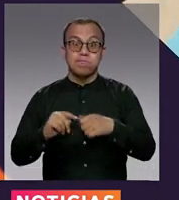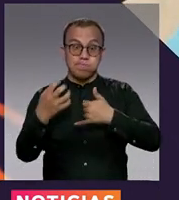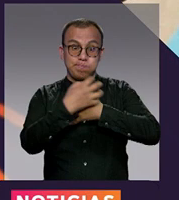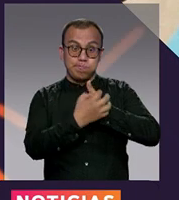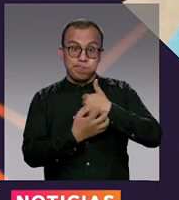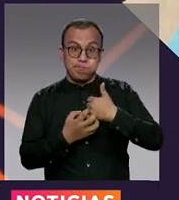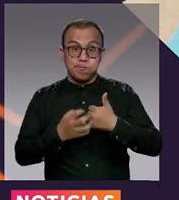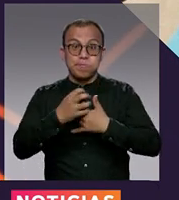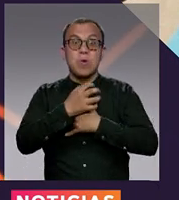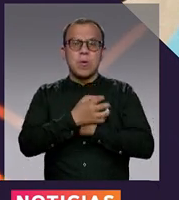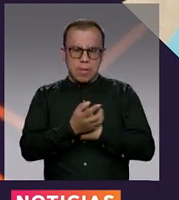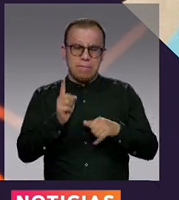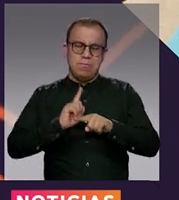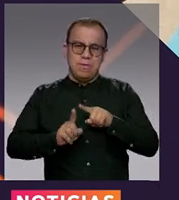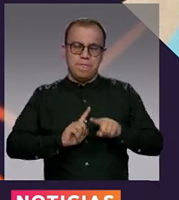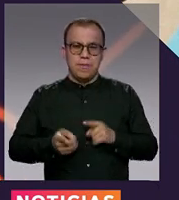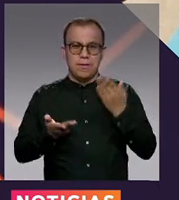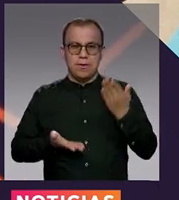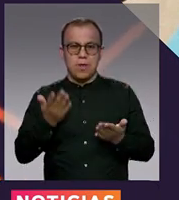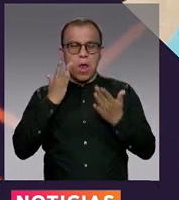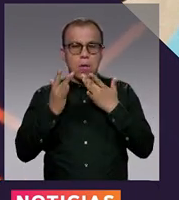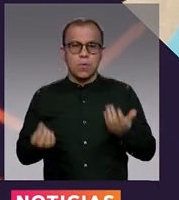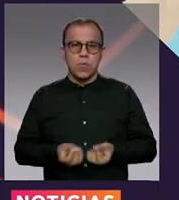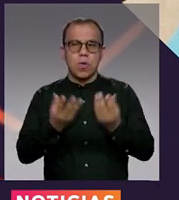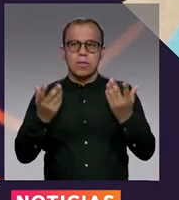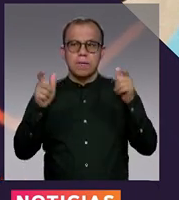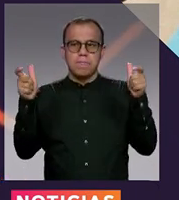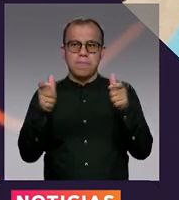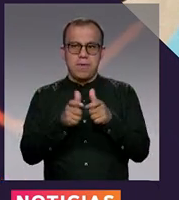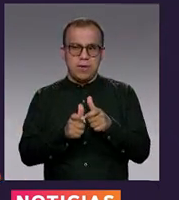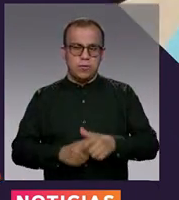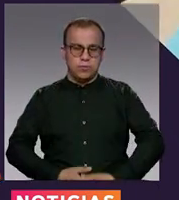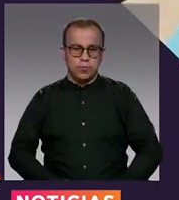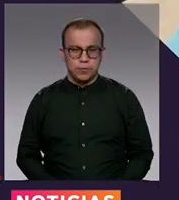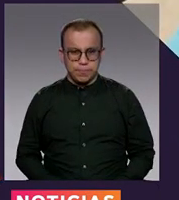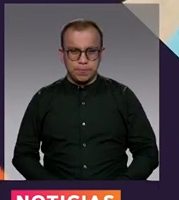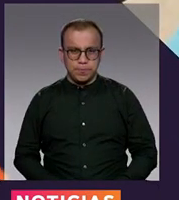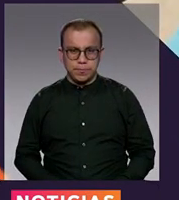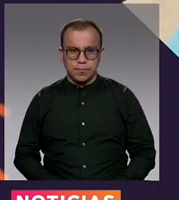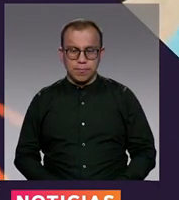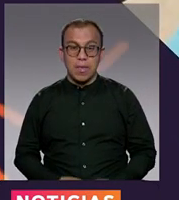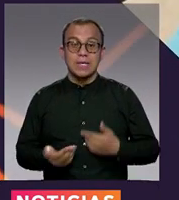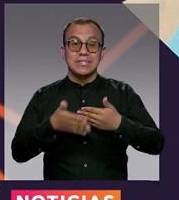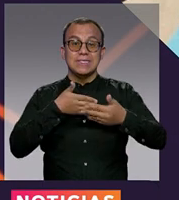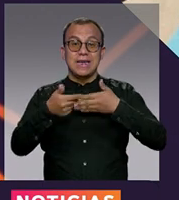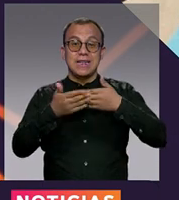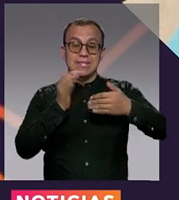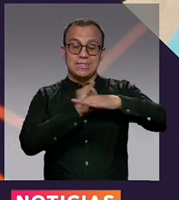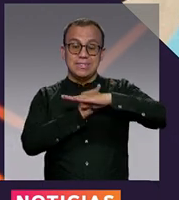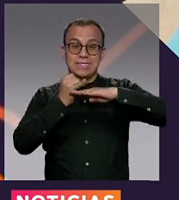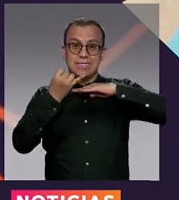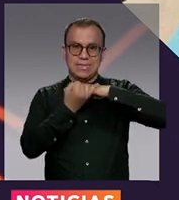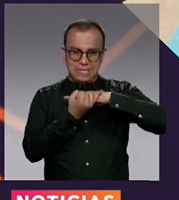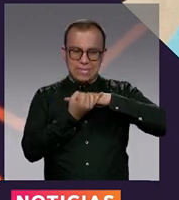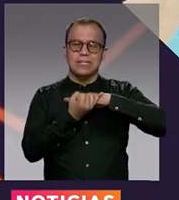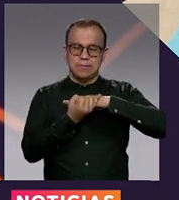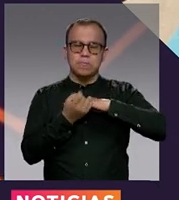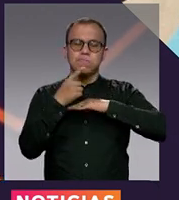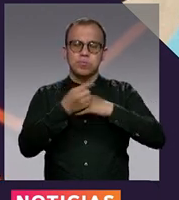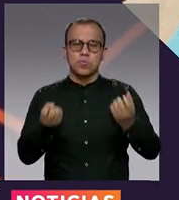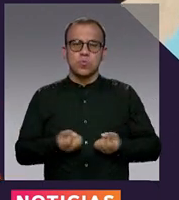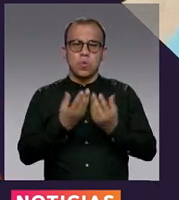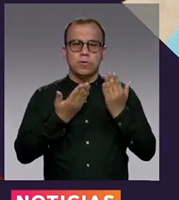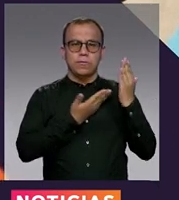con menor asignación de biológicos son vichada con 69 el archipiélago de san andrés providencia y santa catalina con